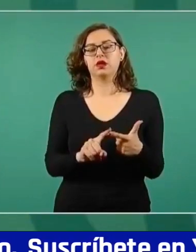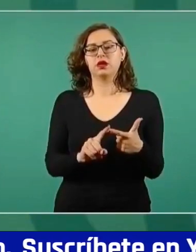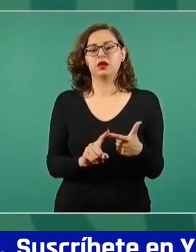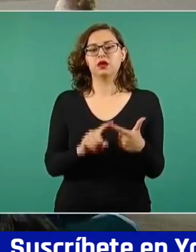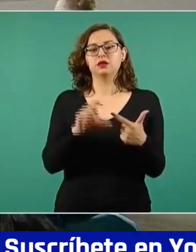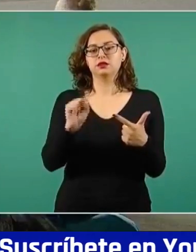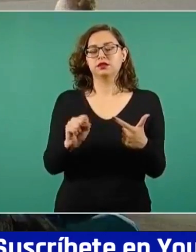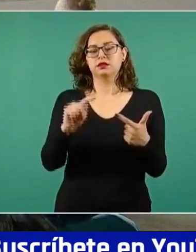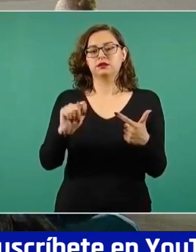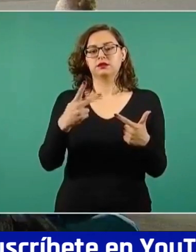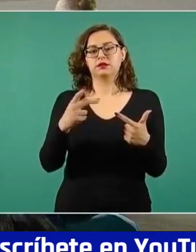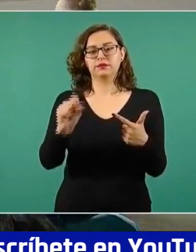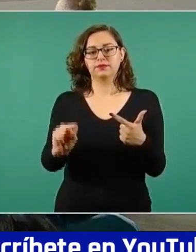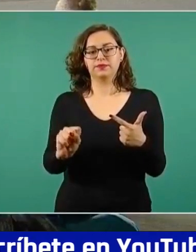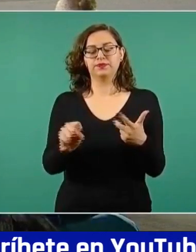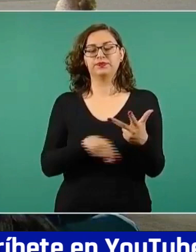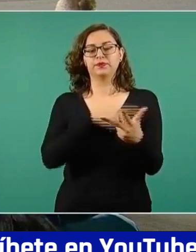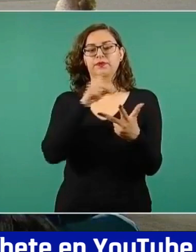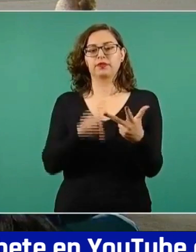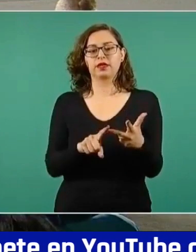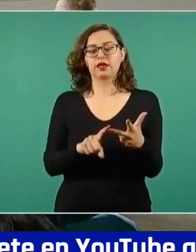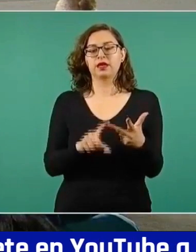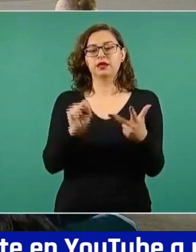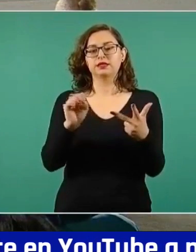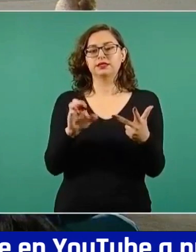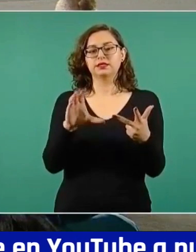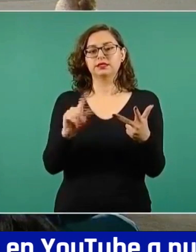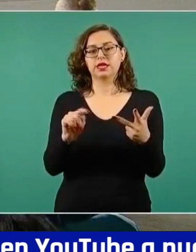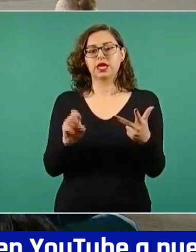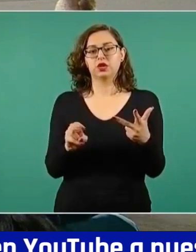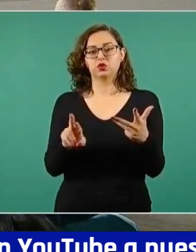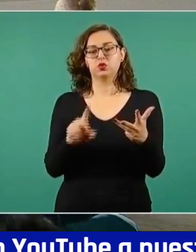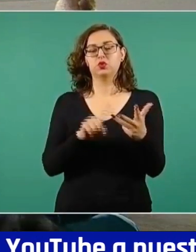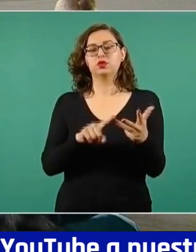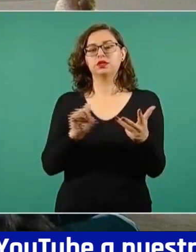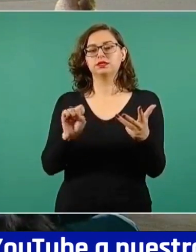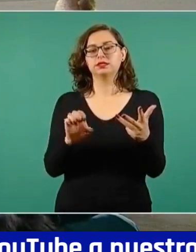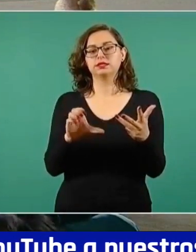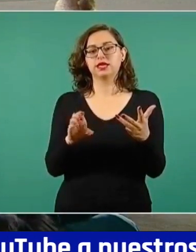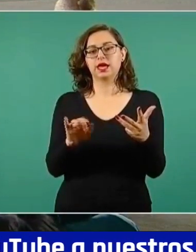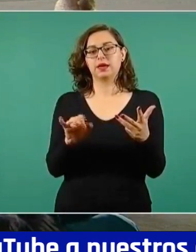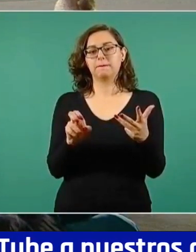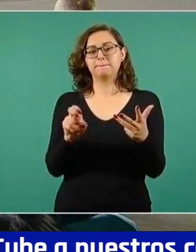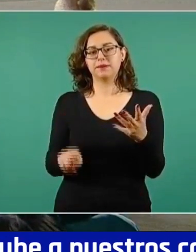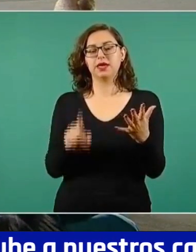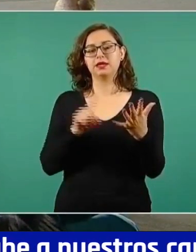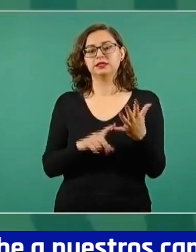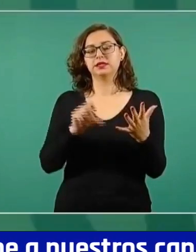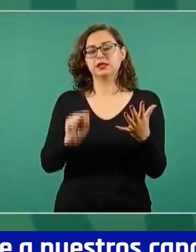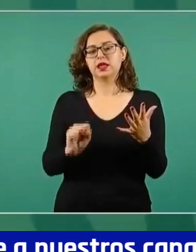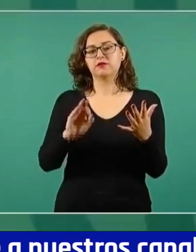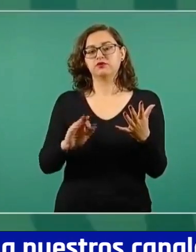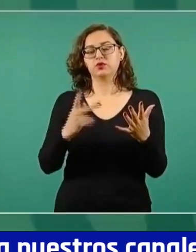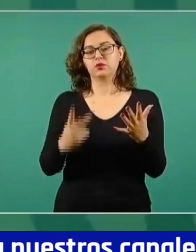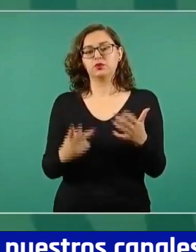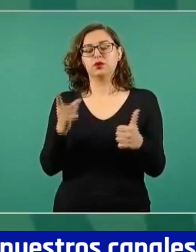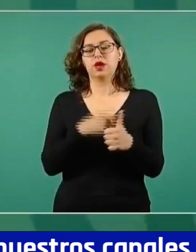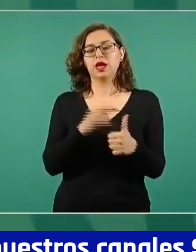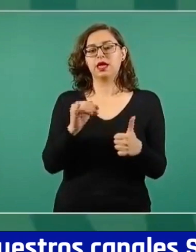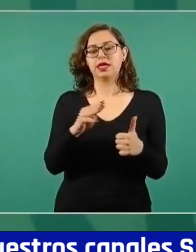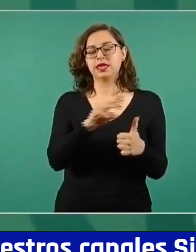Secretaría del Trabajo y Previsión Social, Secretaría de Turismo, Secretaría de Bienestar Social, Secretaría de la Función Pública, al IMSS, al